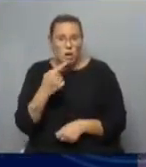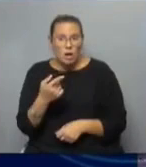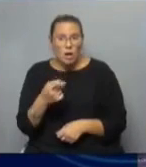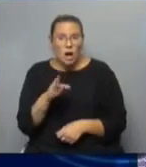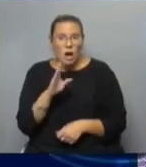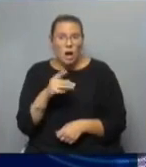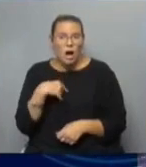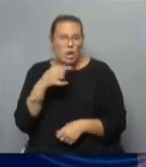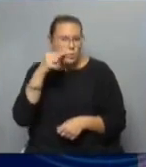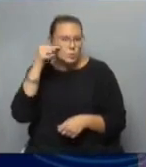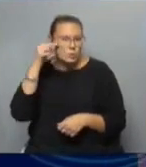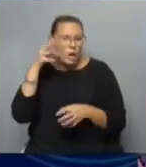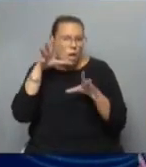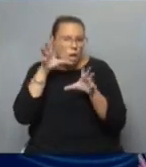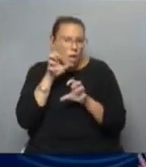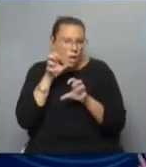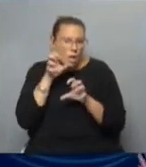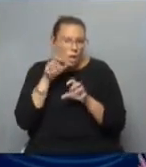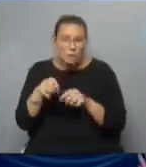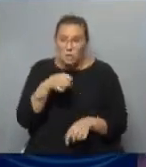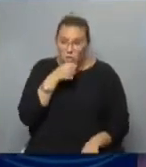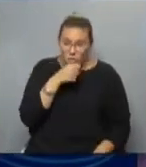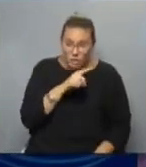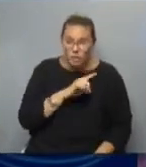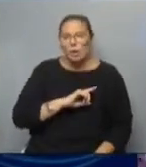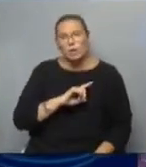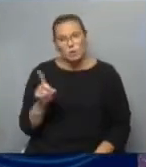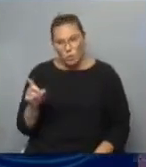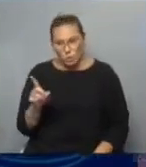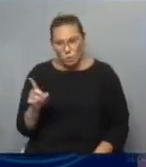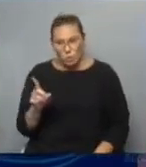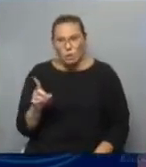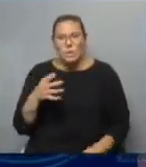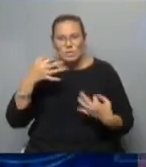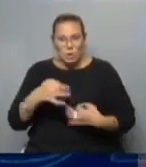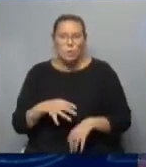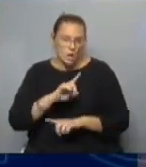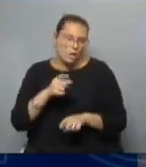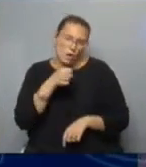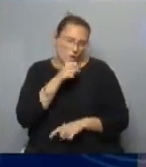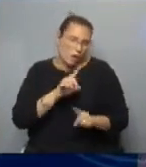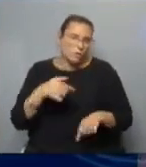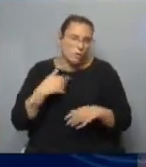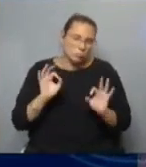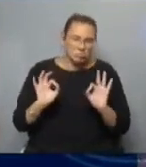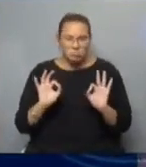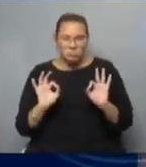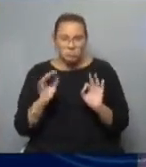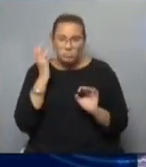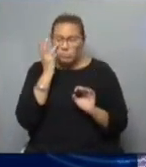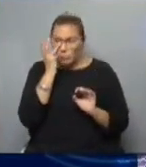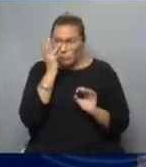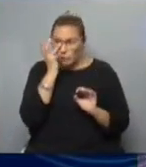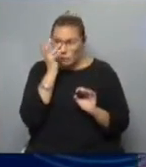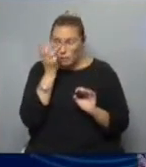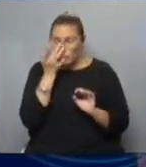mamá, tenés una arruga, ¿verdad? Y que sos vieja, no, está bien. Ahí tenés la seguridad de que no sos todavía. Pero ponele, creciendo